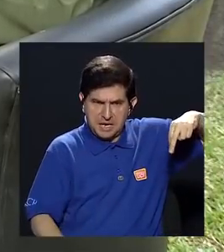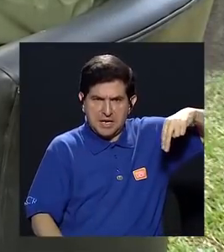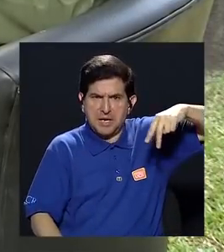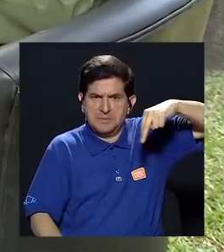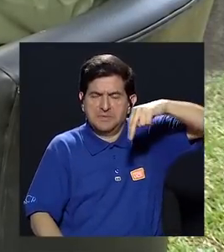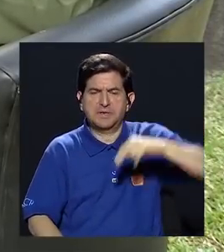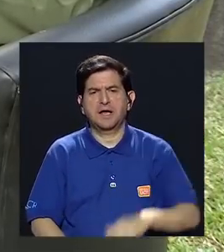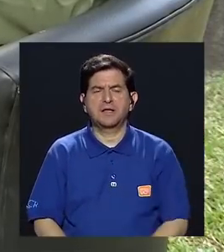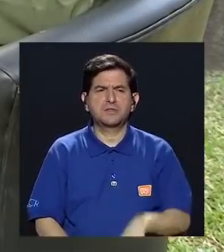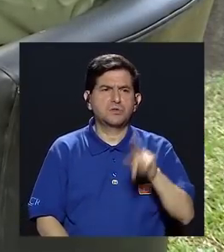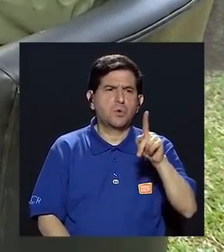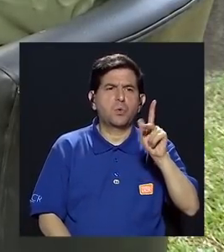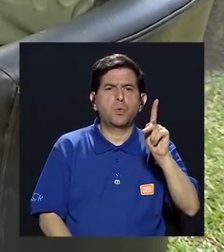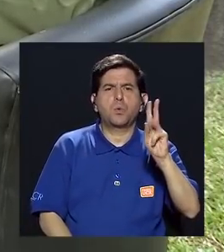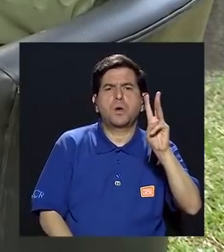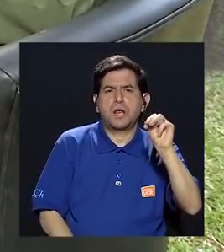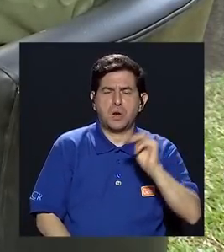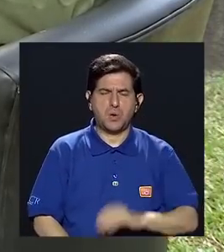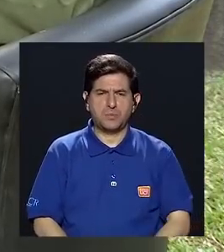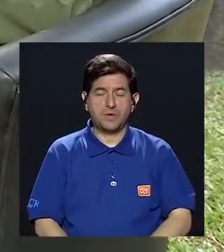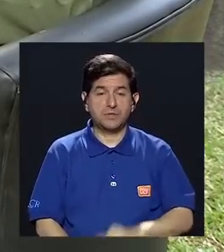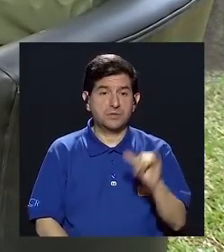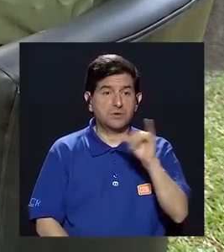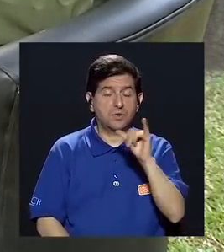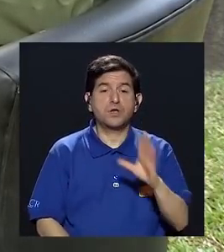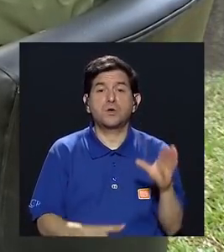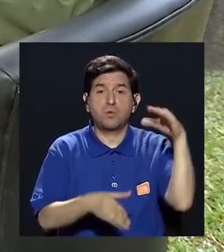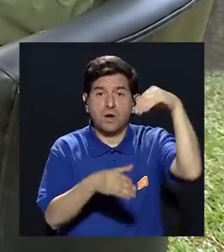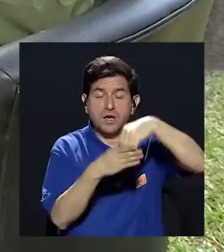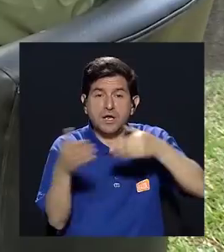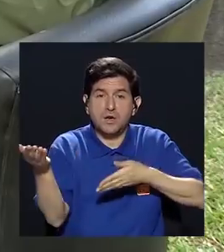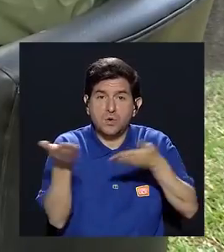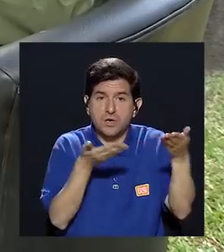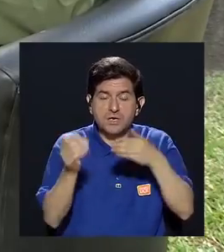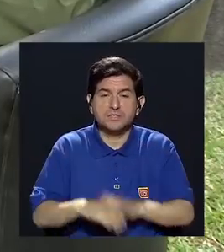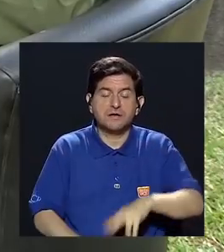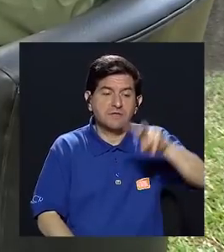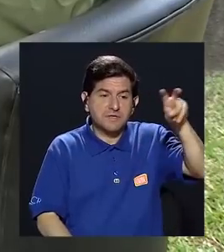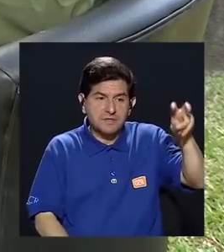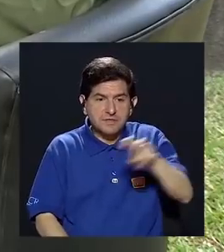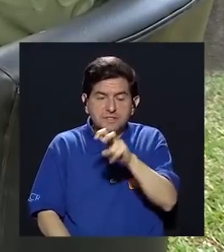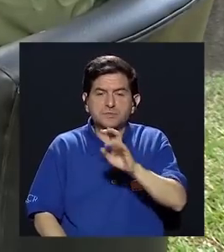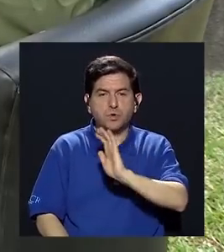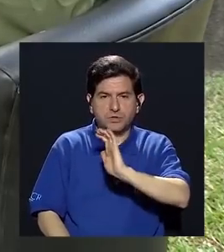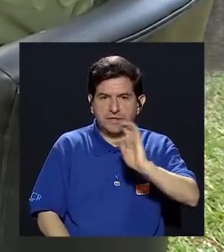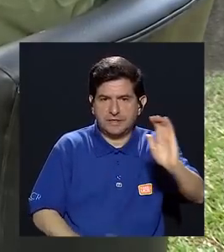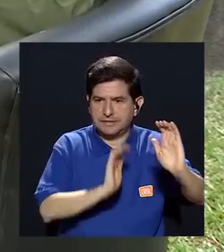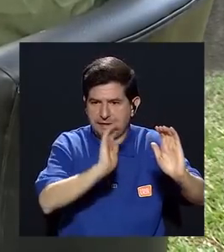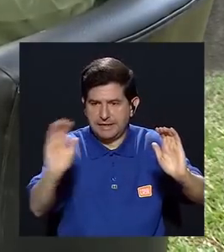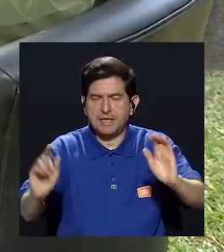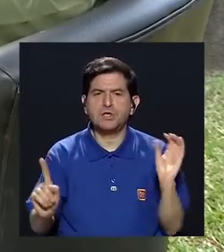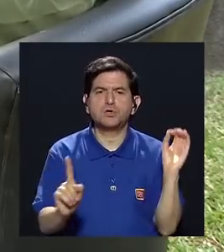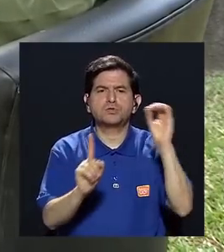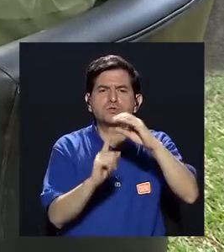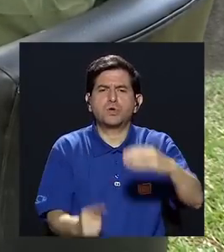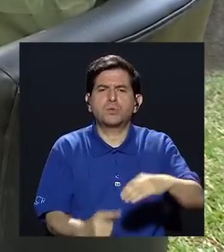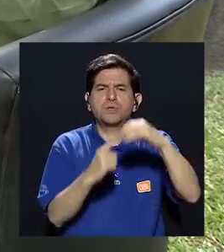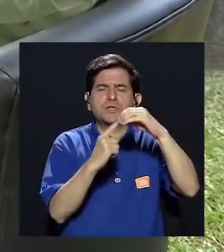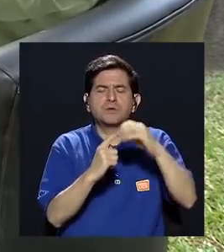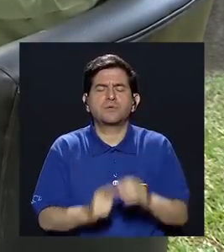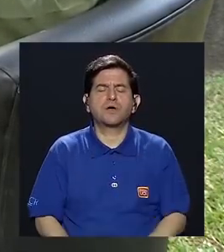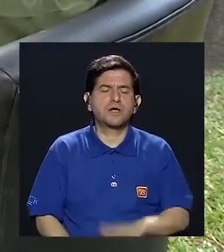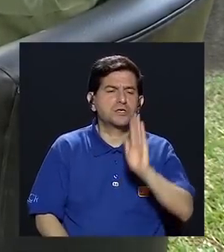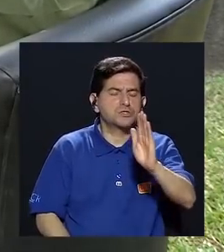por ejemplo, un kilómetro. Y también estamos incorporando el servicio de traslado de estos niños porque el objetivo principal